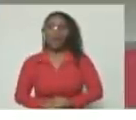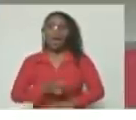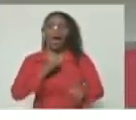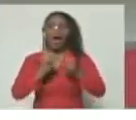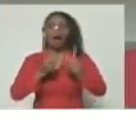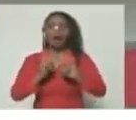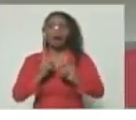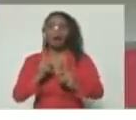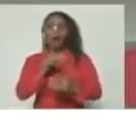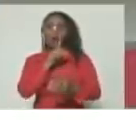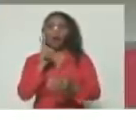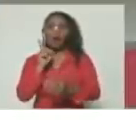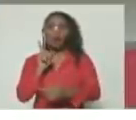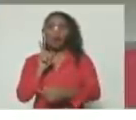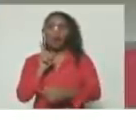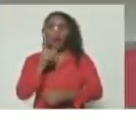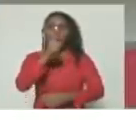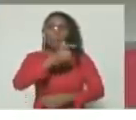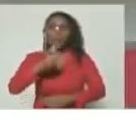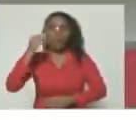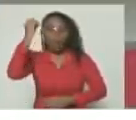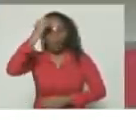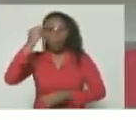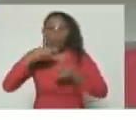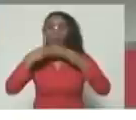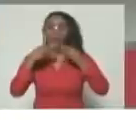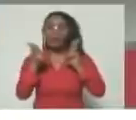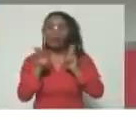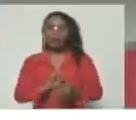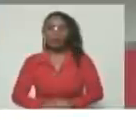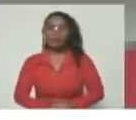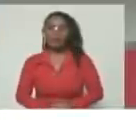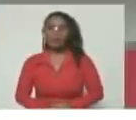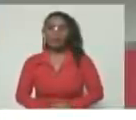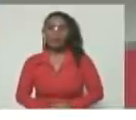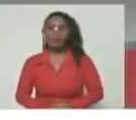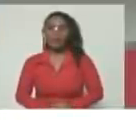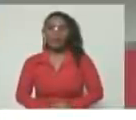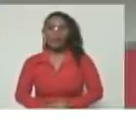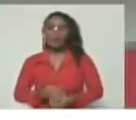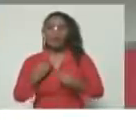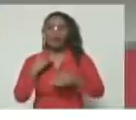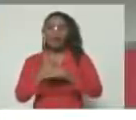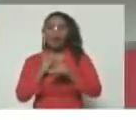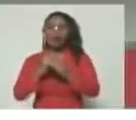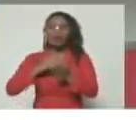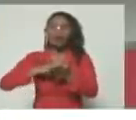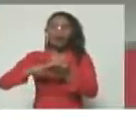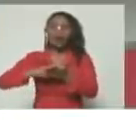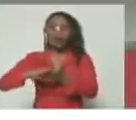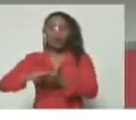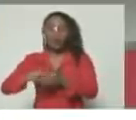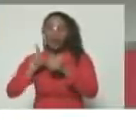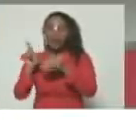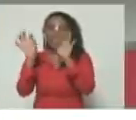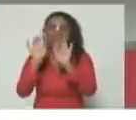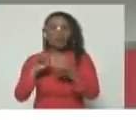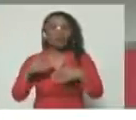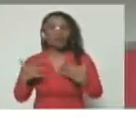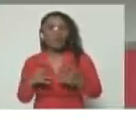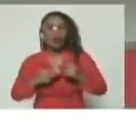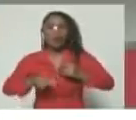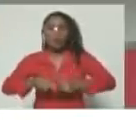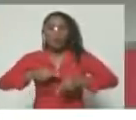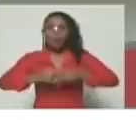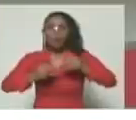llaman la sociedad civil, la opinión pública. Sean intermediarios En ese sentido se va